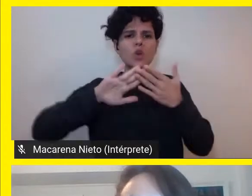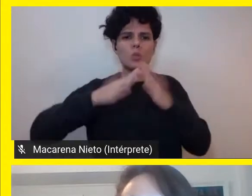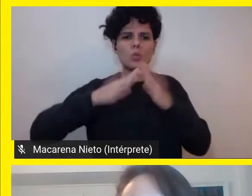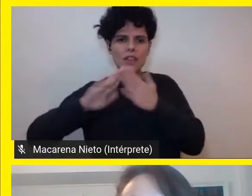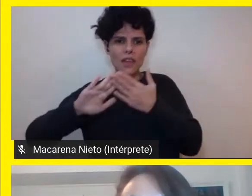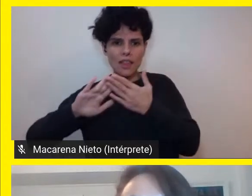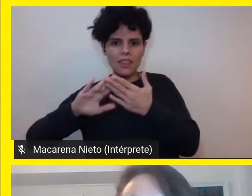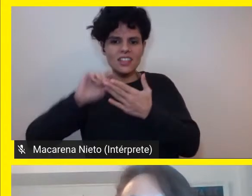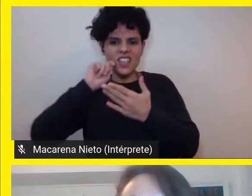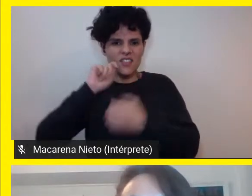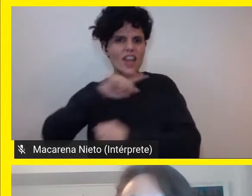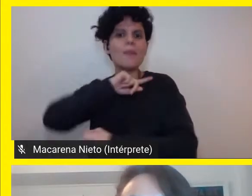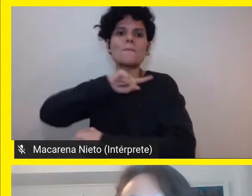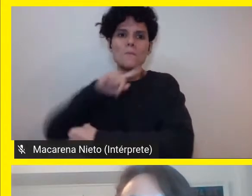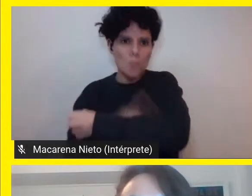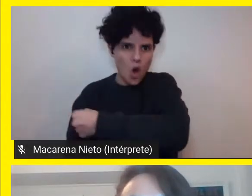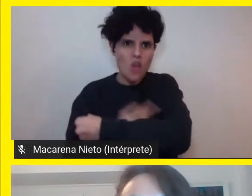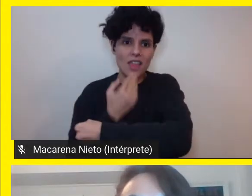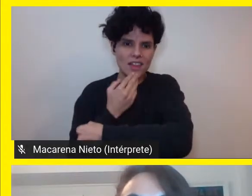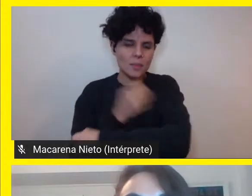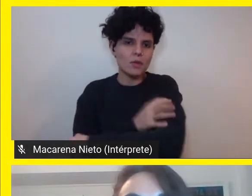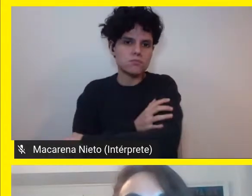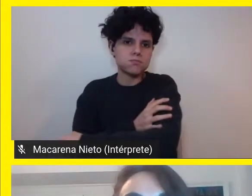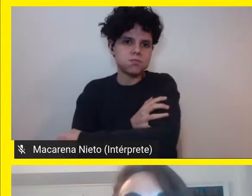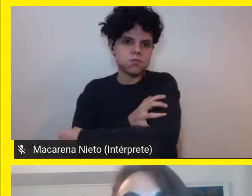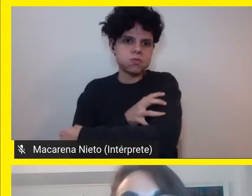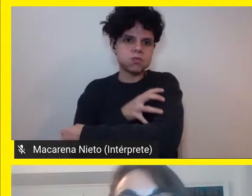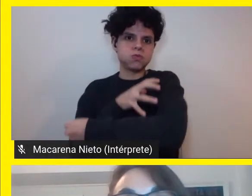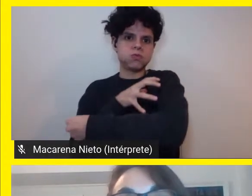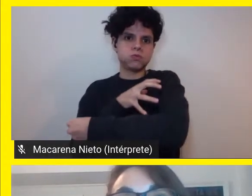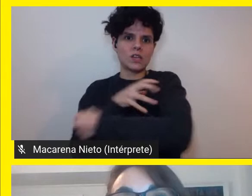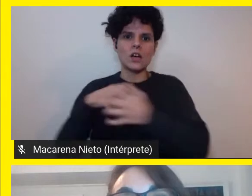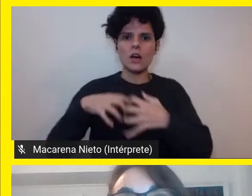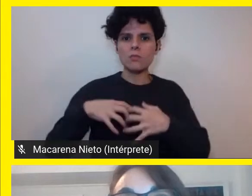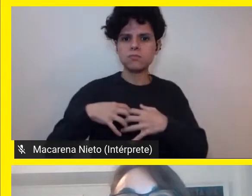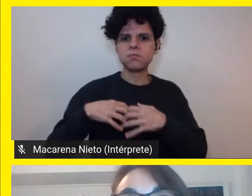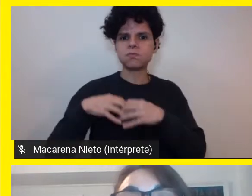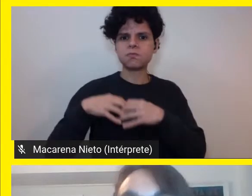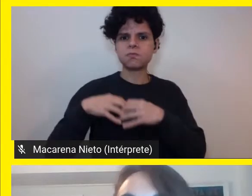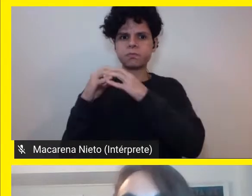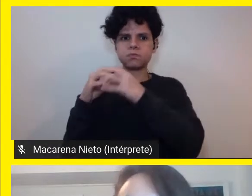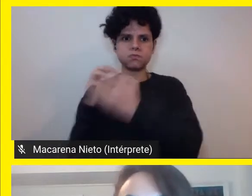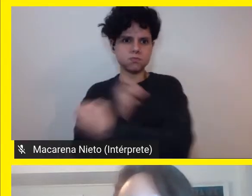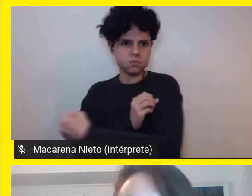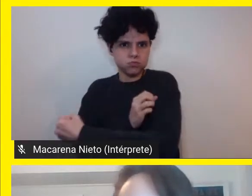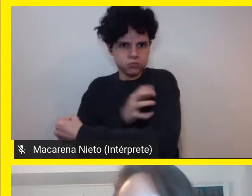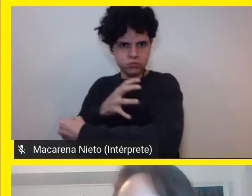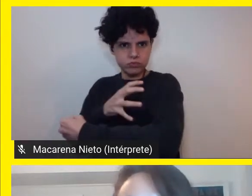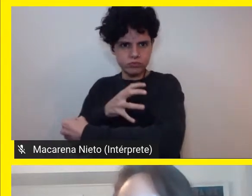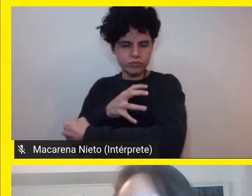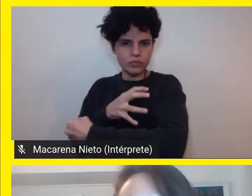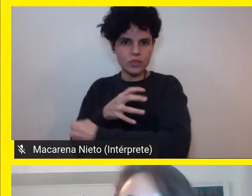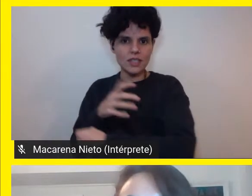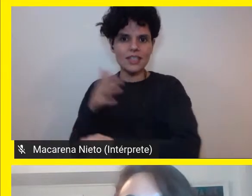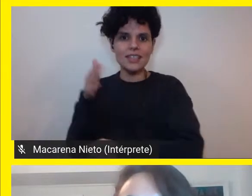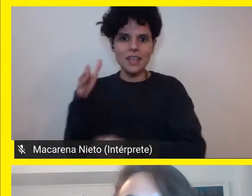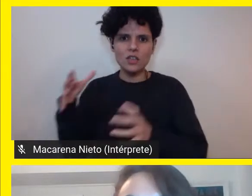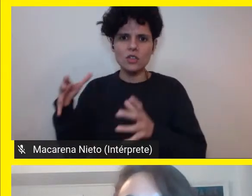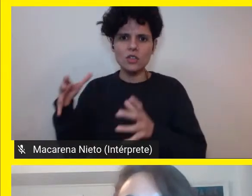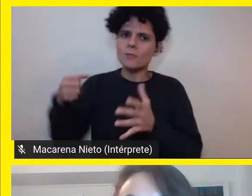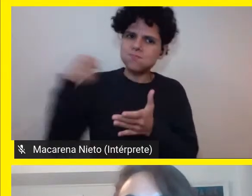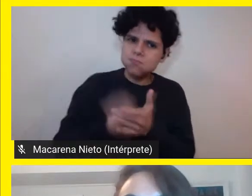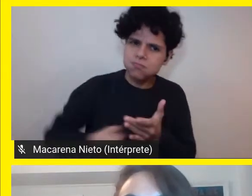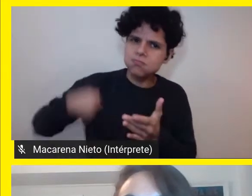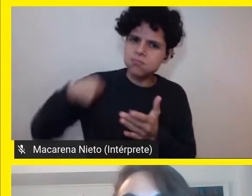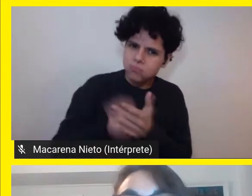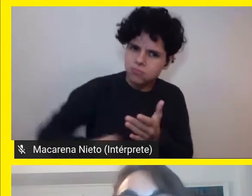poder. Y creo que el poder finalmente nos va a llevar a la justicia. Y nos va a llevar a la